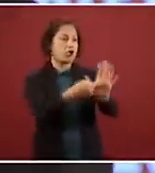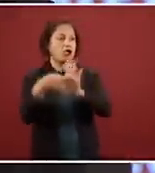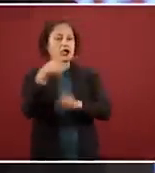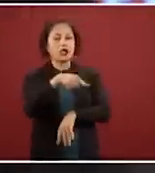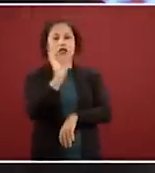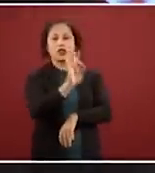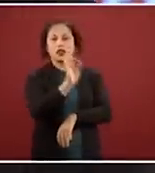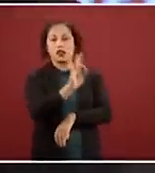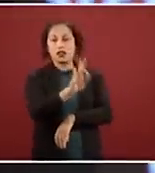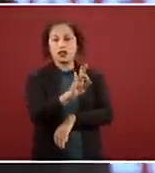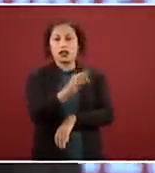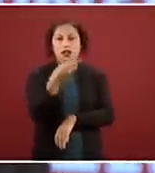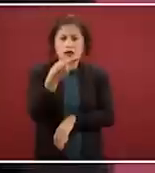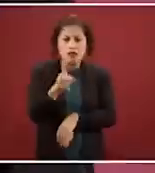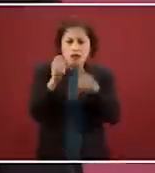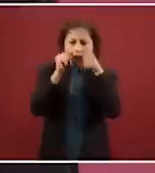y no se hacía nada